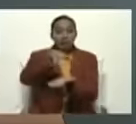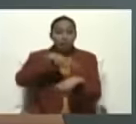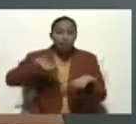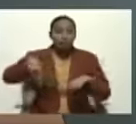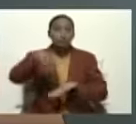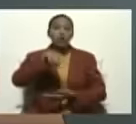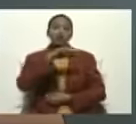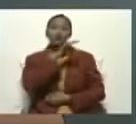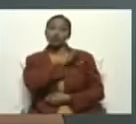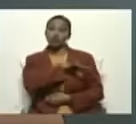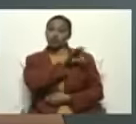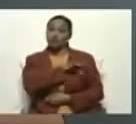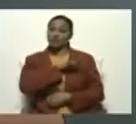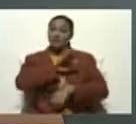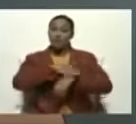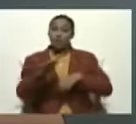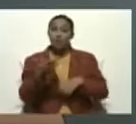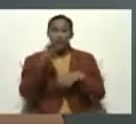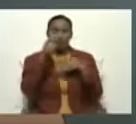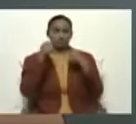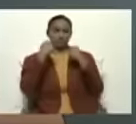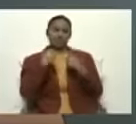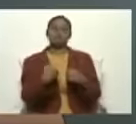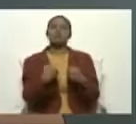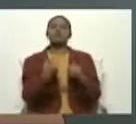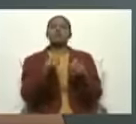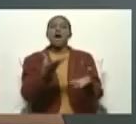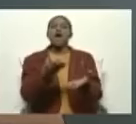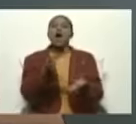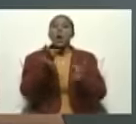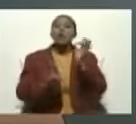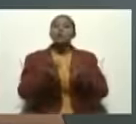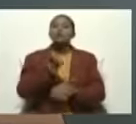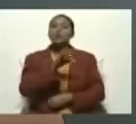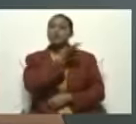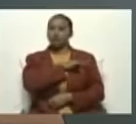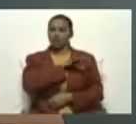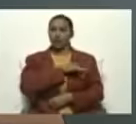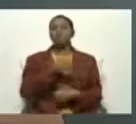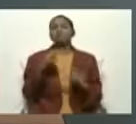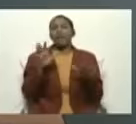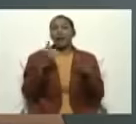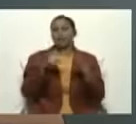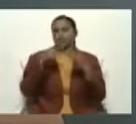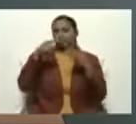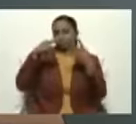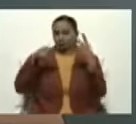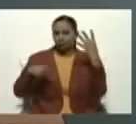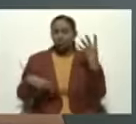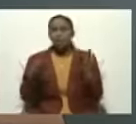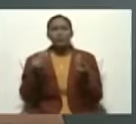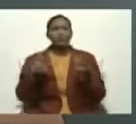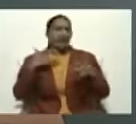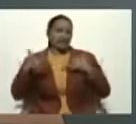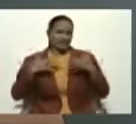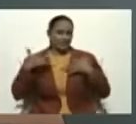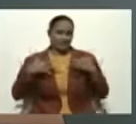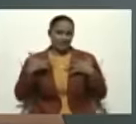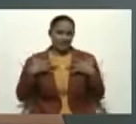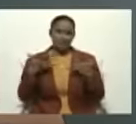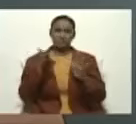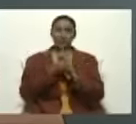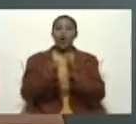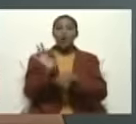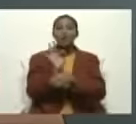es el que garantiza la justicia social, bueno, pues hay muchísimas actividades de las que ustedes están realizando en función